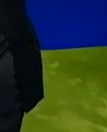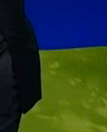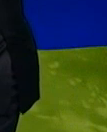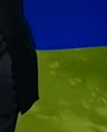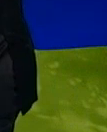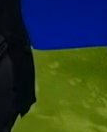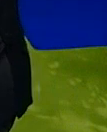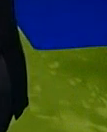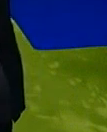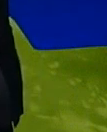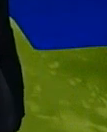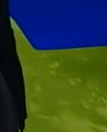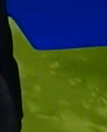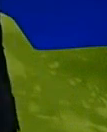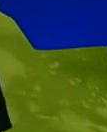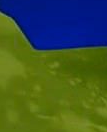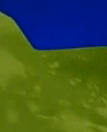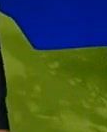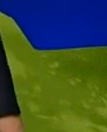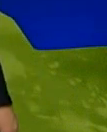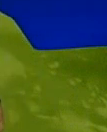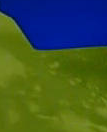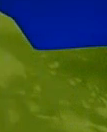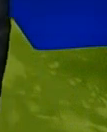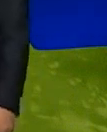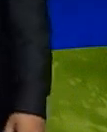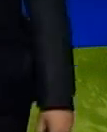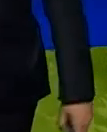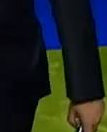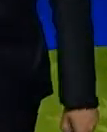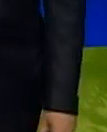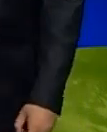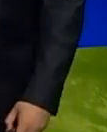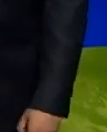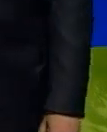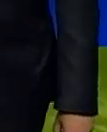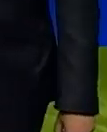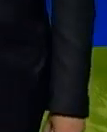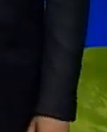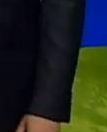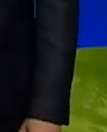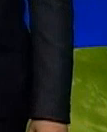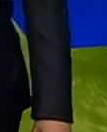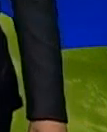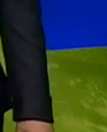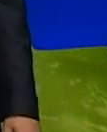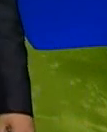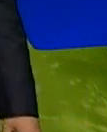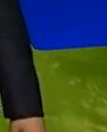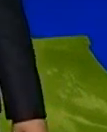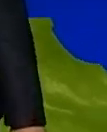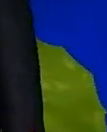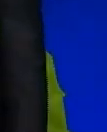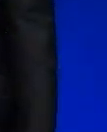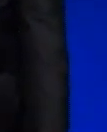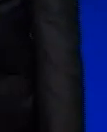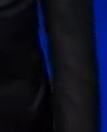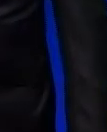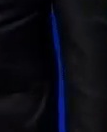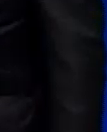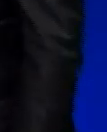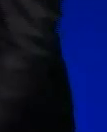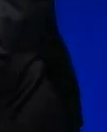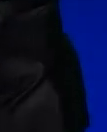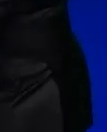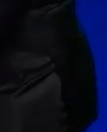Trinidad, la temperatura llegará a 28, 31 para la ciudad de Cobija. Esperen tormentas para esta tarde, así que ya saben que en el norte de Bolivia sacar